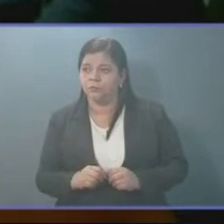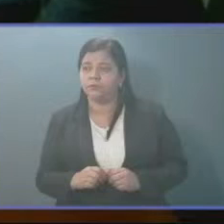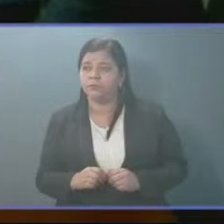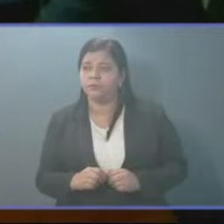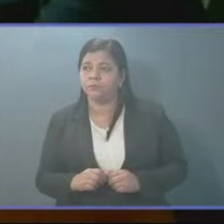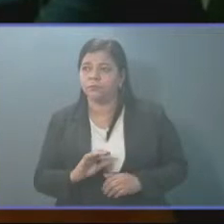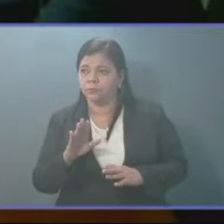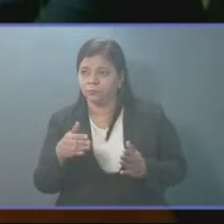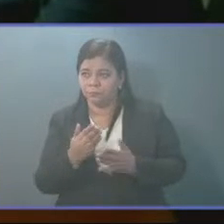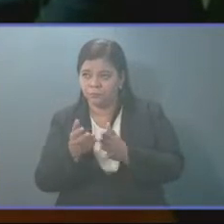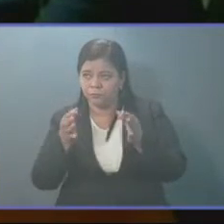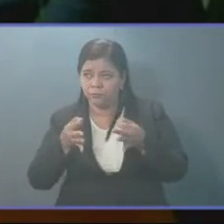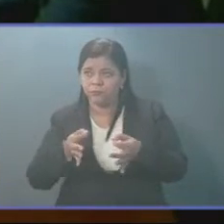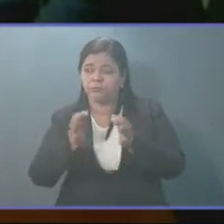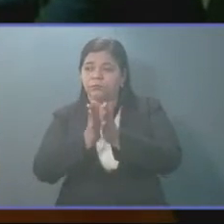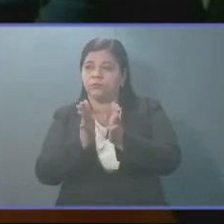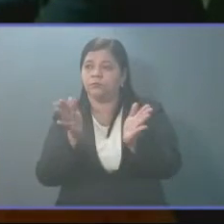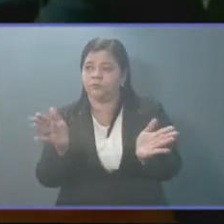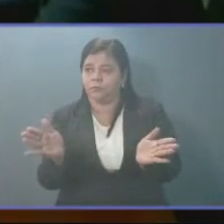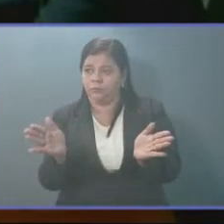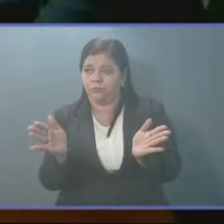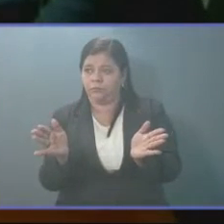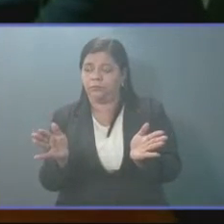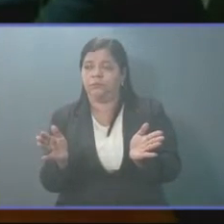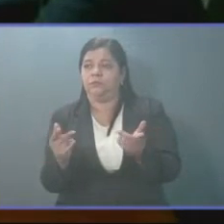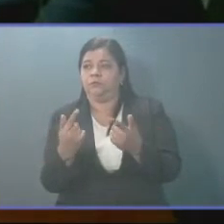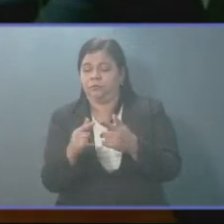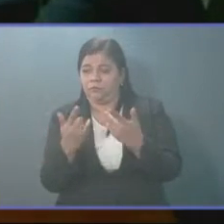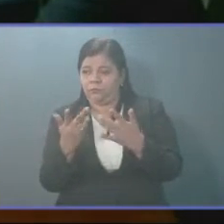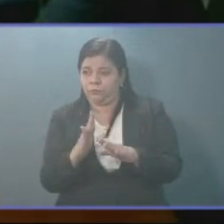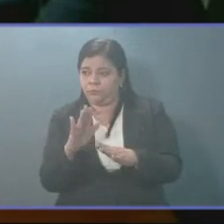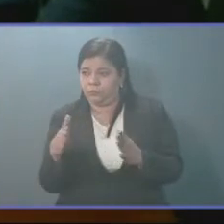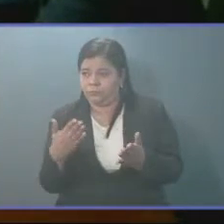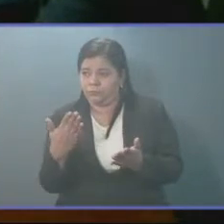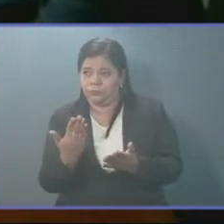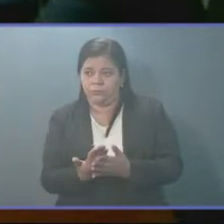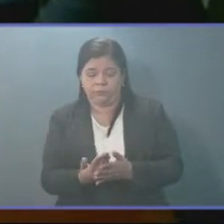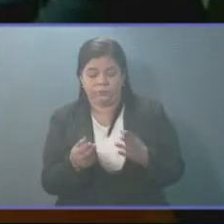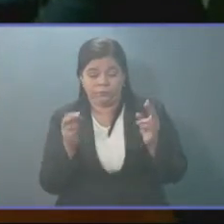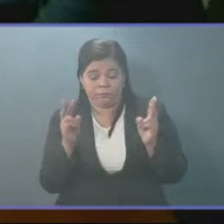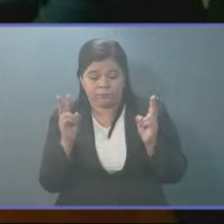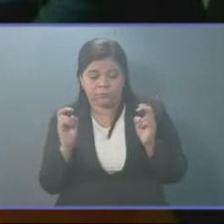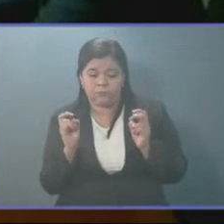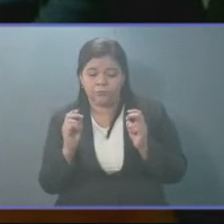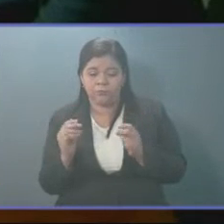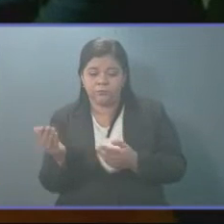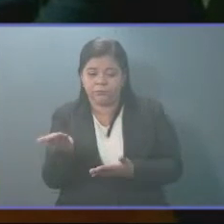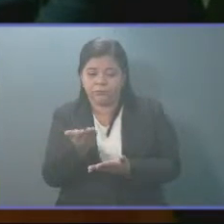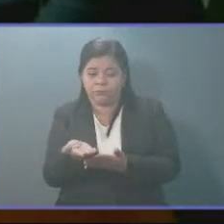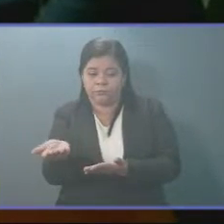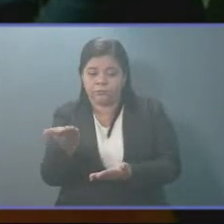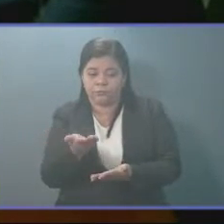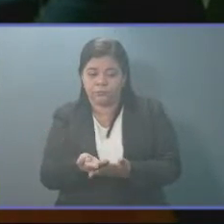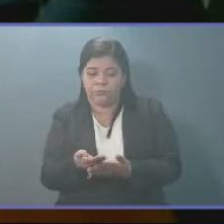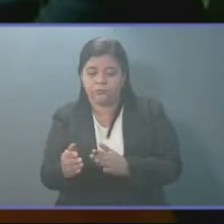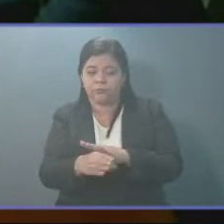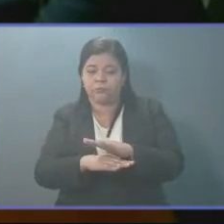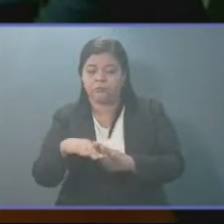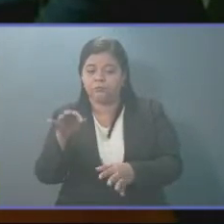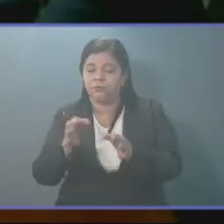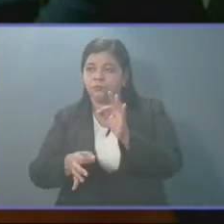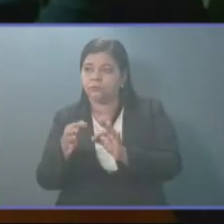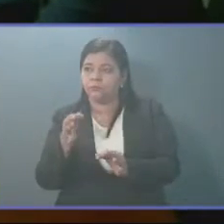en general, nunca se usa aportaciones documentales. Son términos jurídicos que